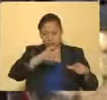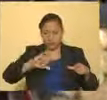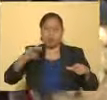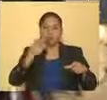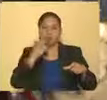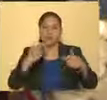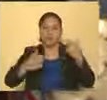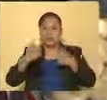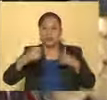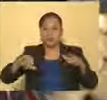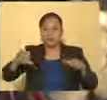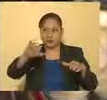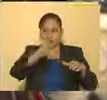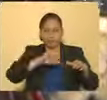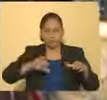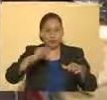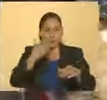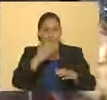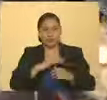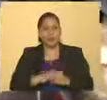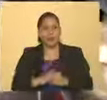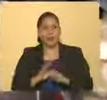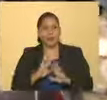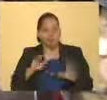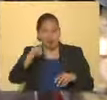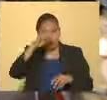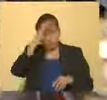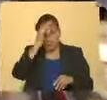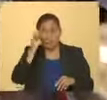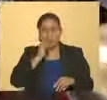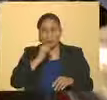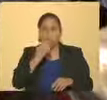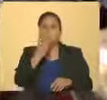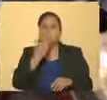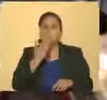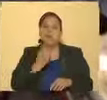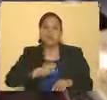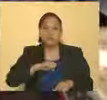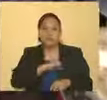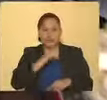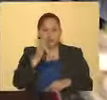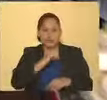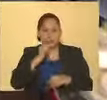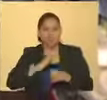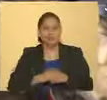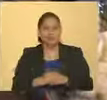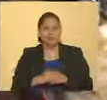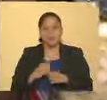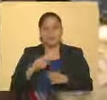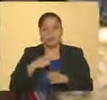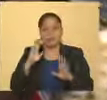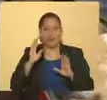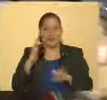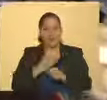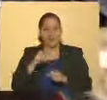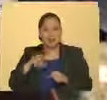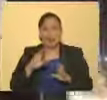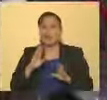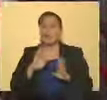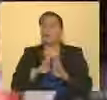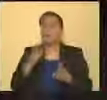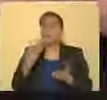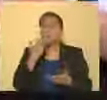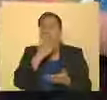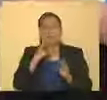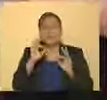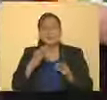Ahí va, ahí va, ahí va. Y acuérdense, con manzana no. Yo aquí ya te mira, la voy a dar nada más, a Ana Katy, qué rico.